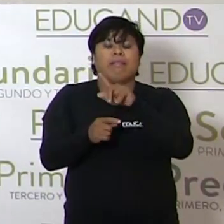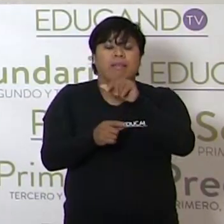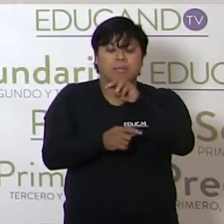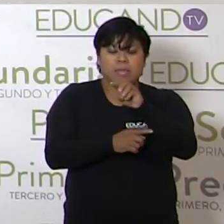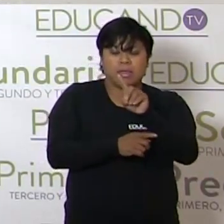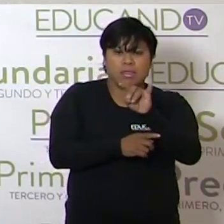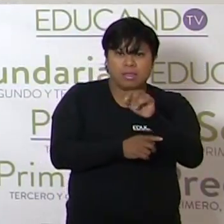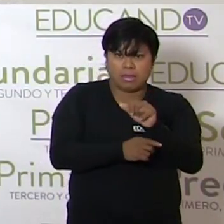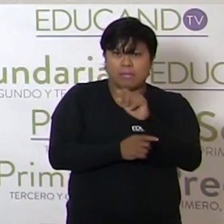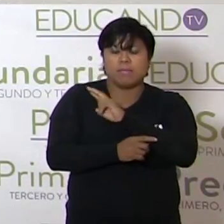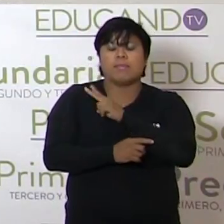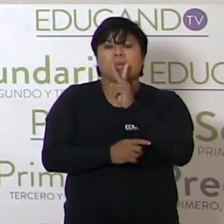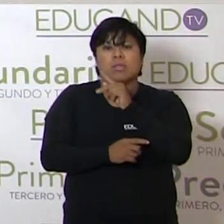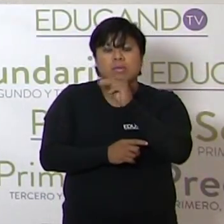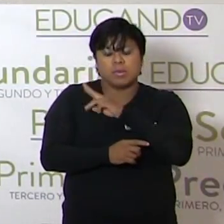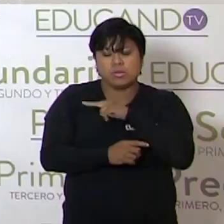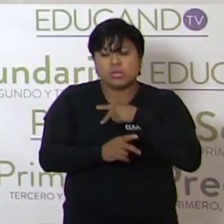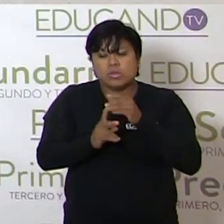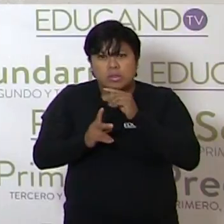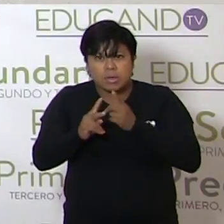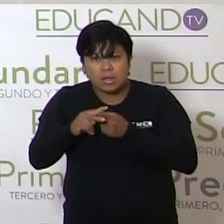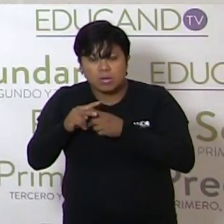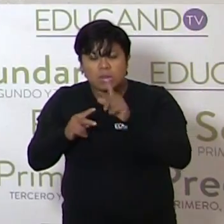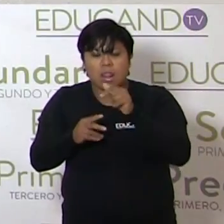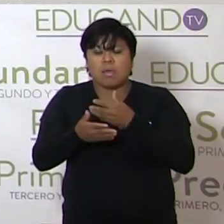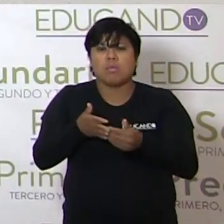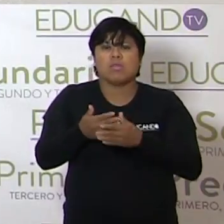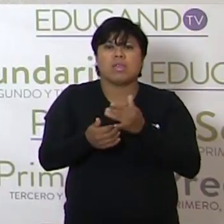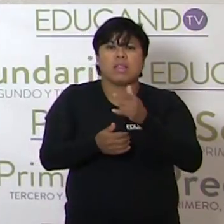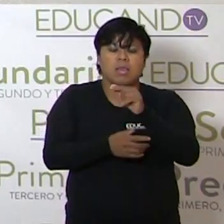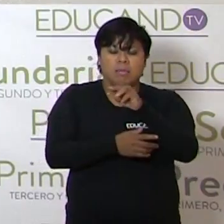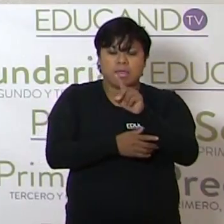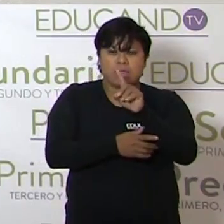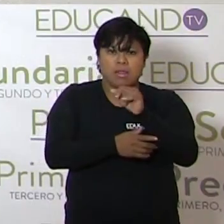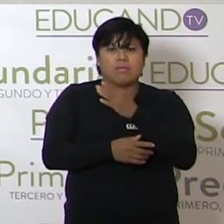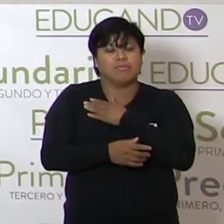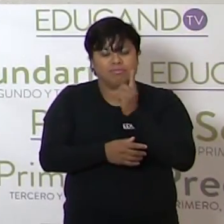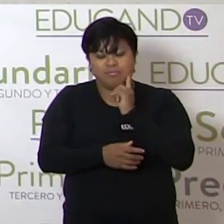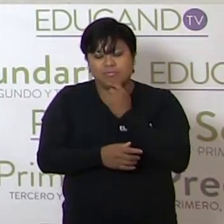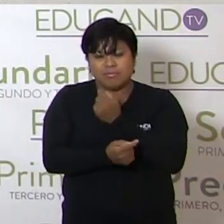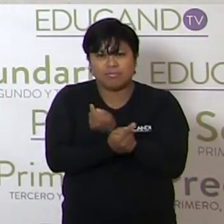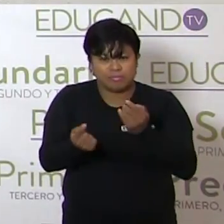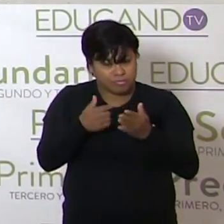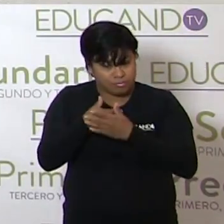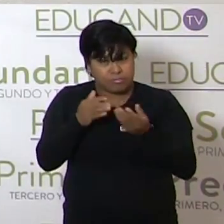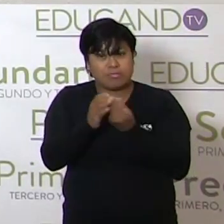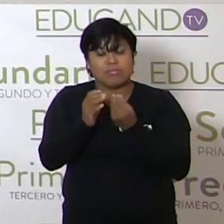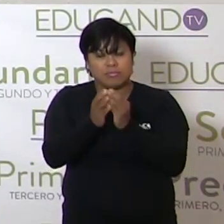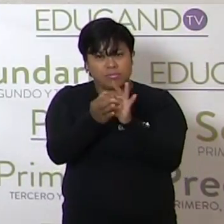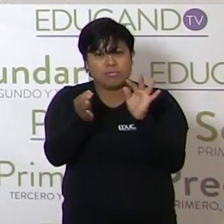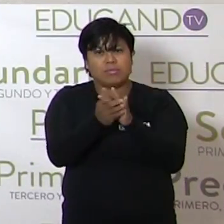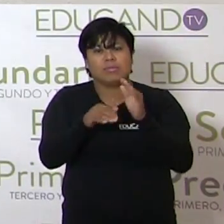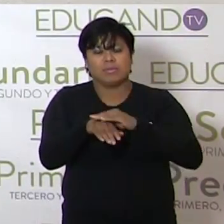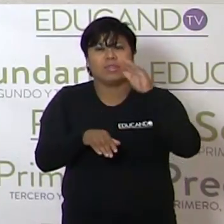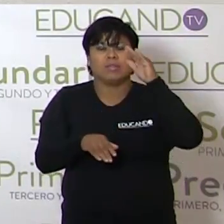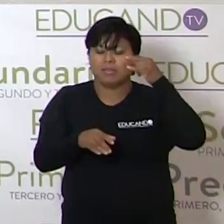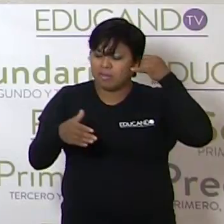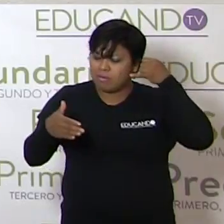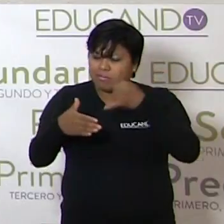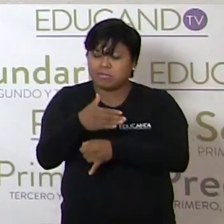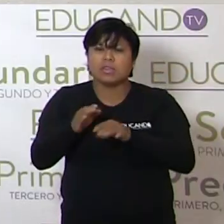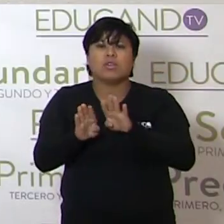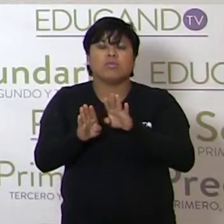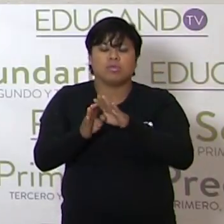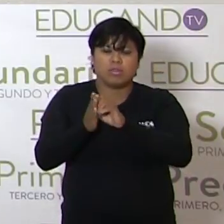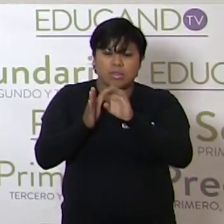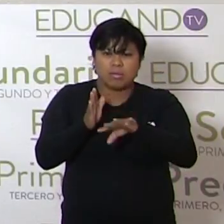encontramos o calculamos la moda y la mediana. Bueno, niñas y niños, en la siguiente sesión explicaremos un poquito más a fondo y otros